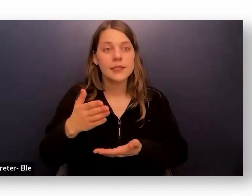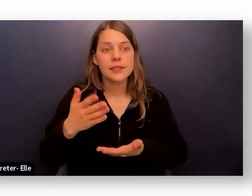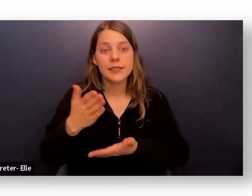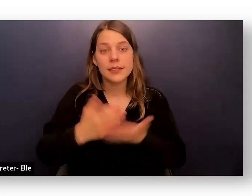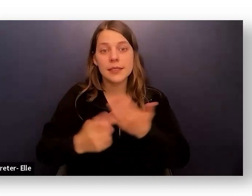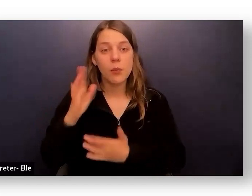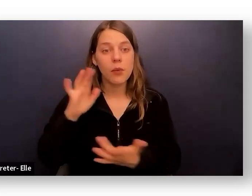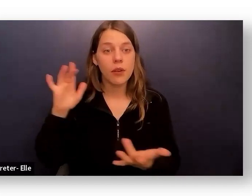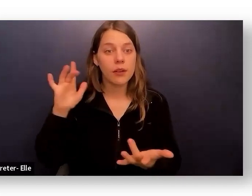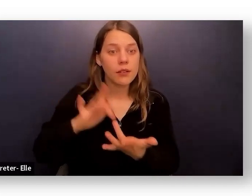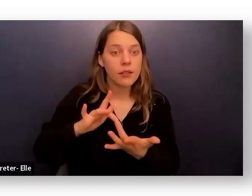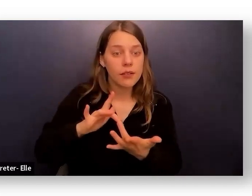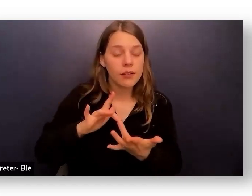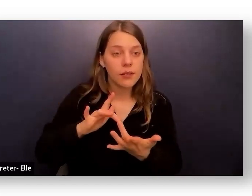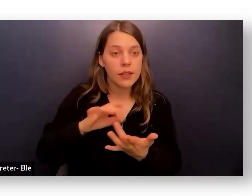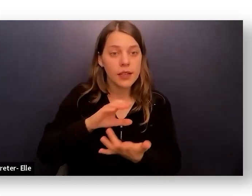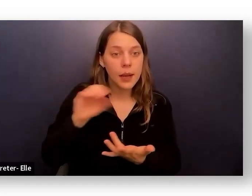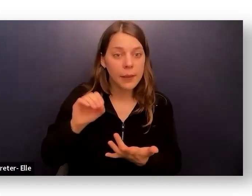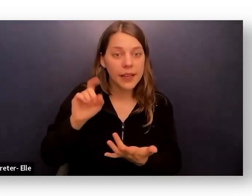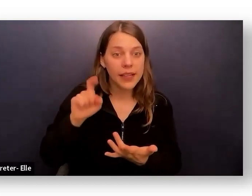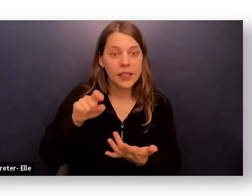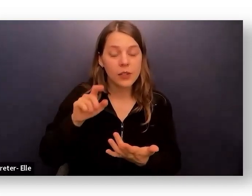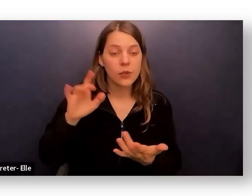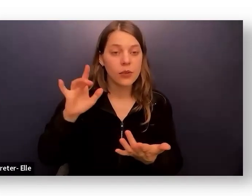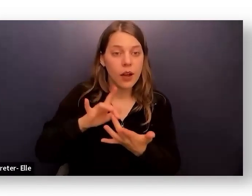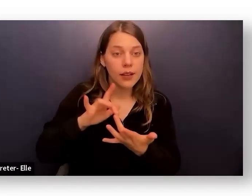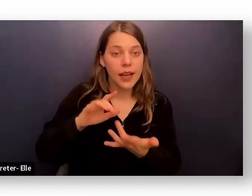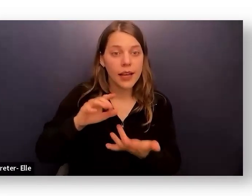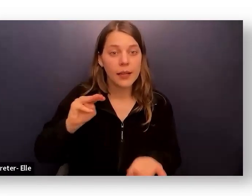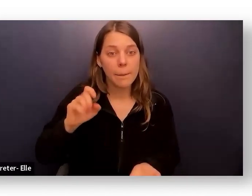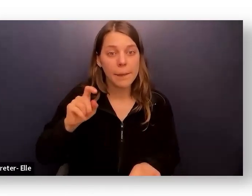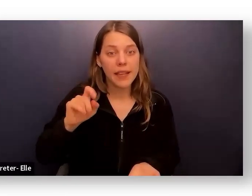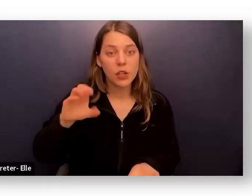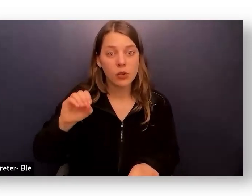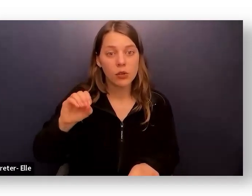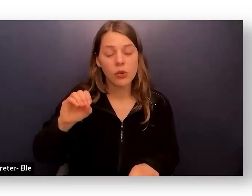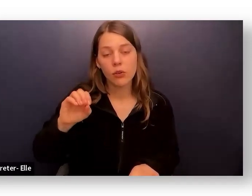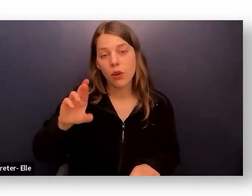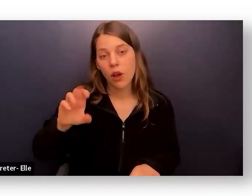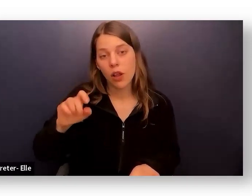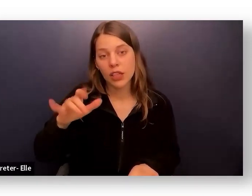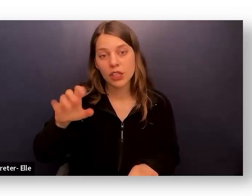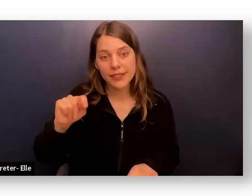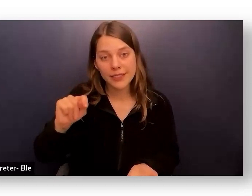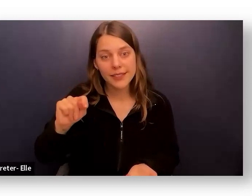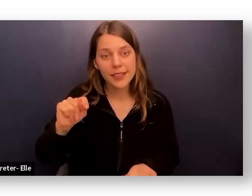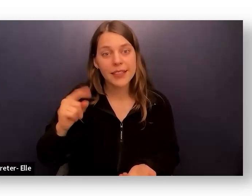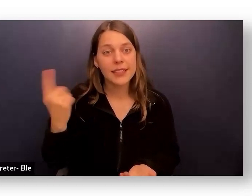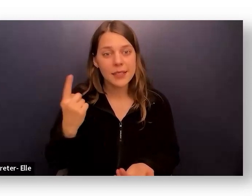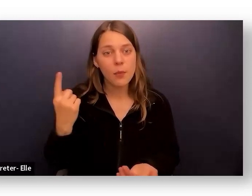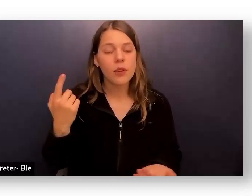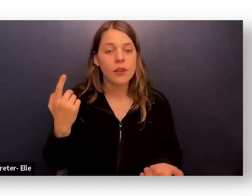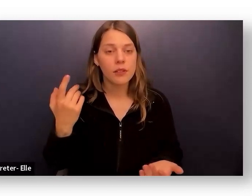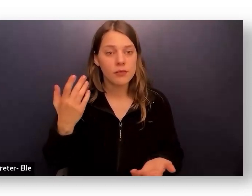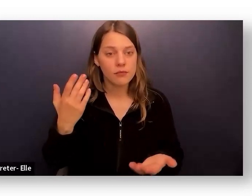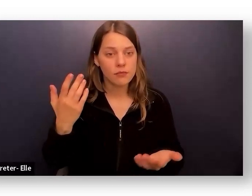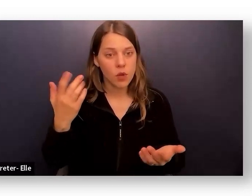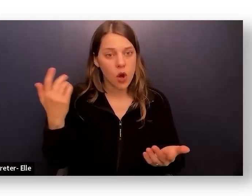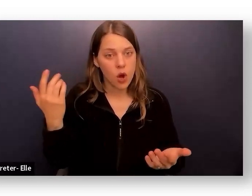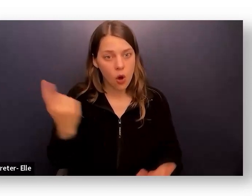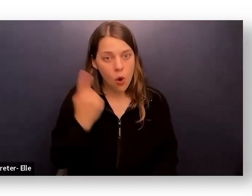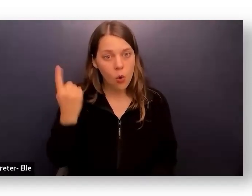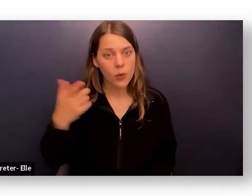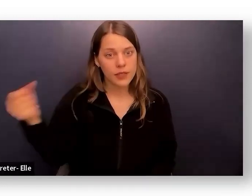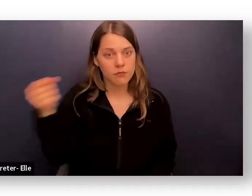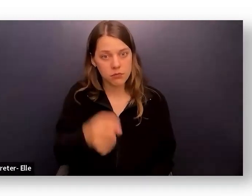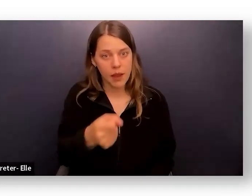de operación se necesita o alguien se comunica con nosotros si necesita un meteorólogo y alguien disponible para